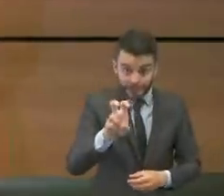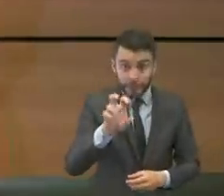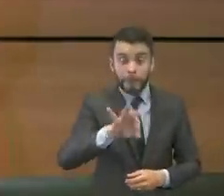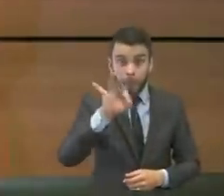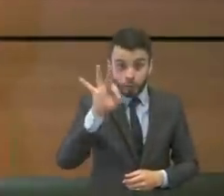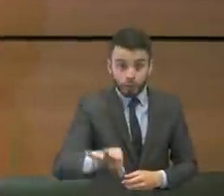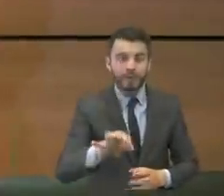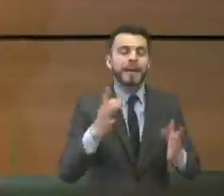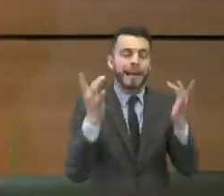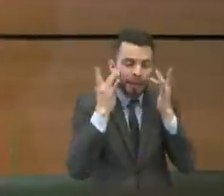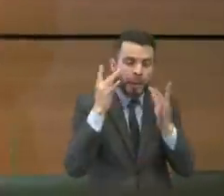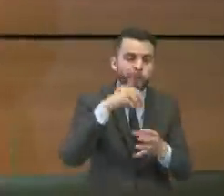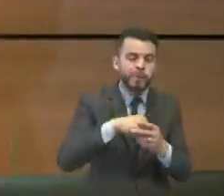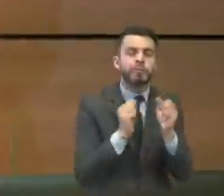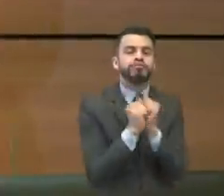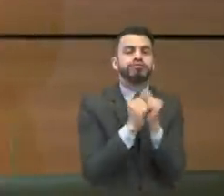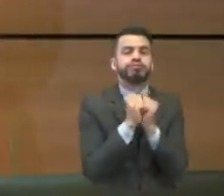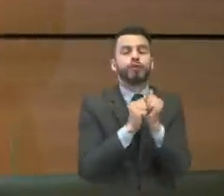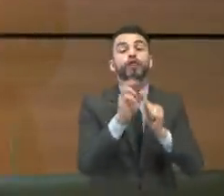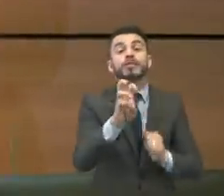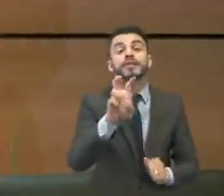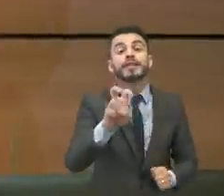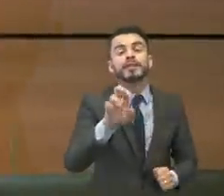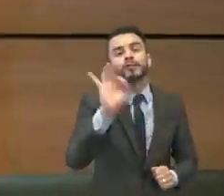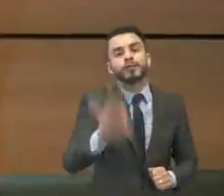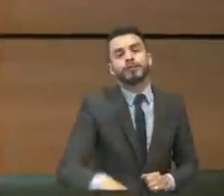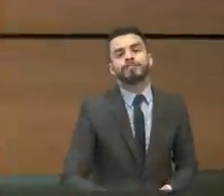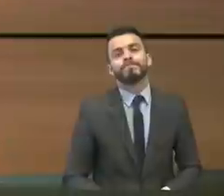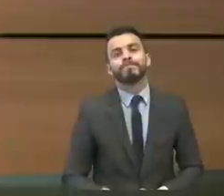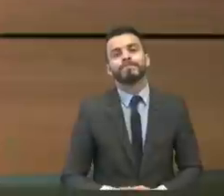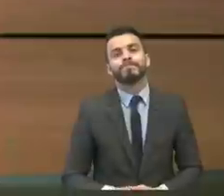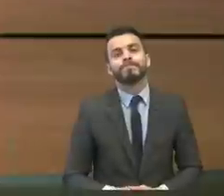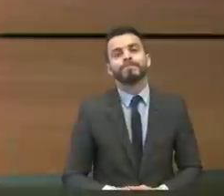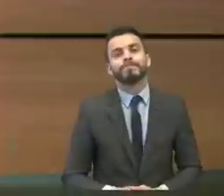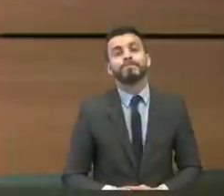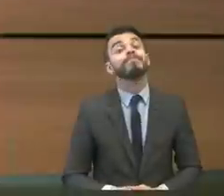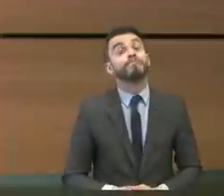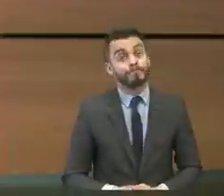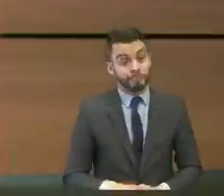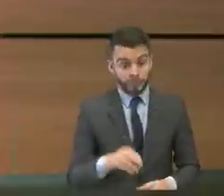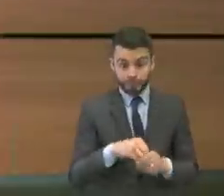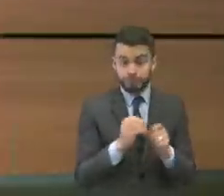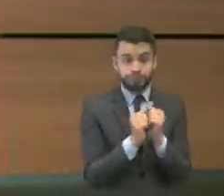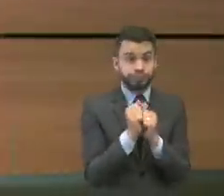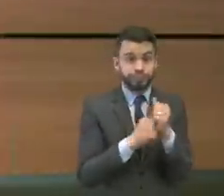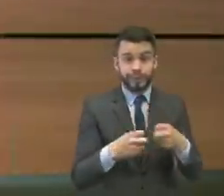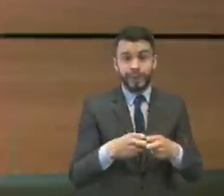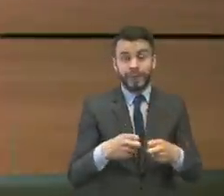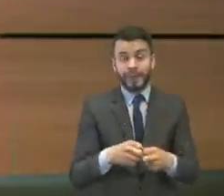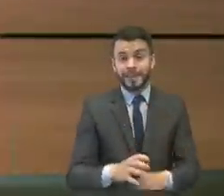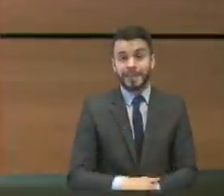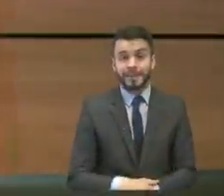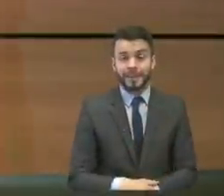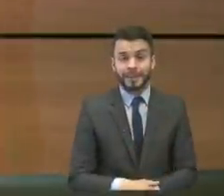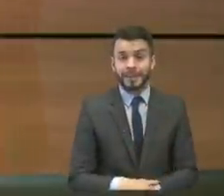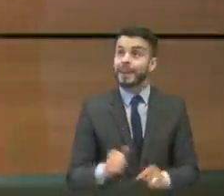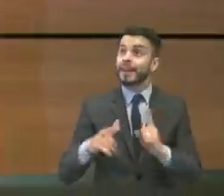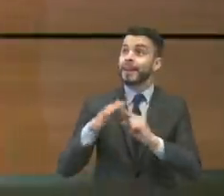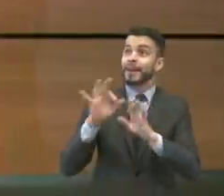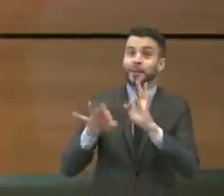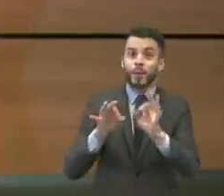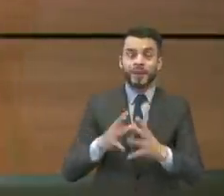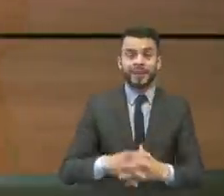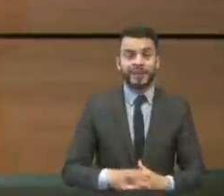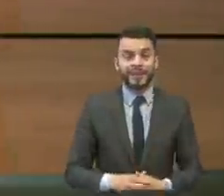El 87% de los viajes que se harán en el corredor serán limpios, serán con energías limpias, serán en modos sostenibles,